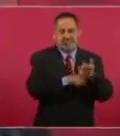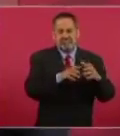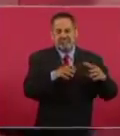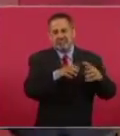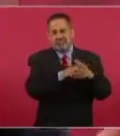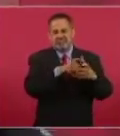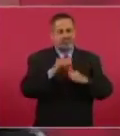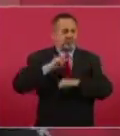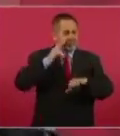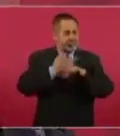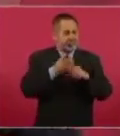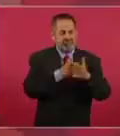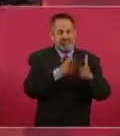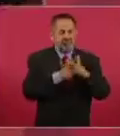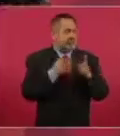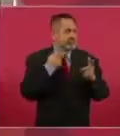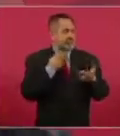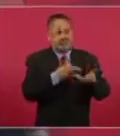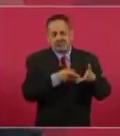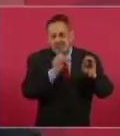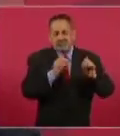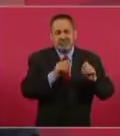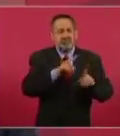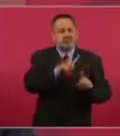o de partidos grupos